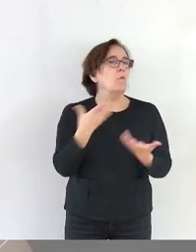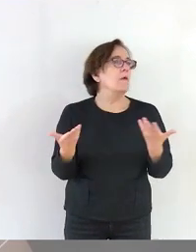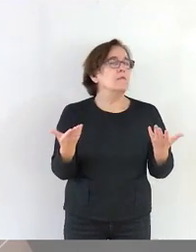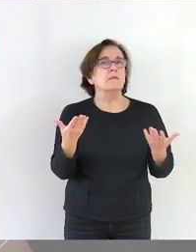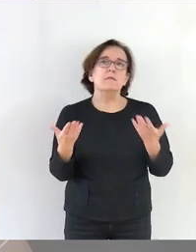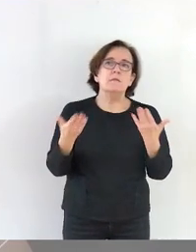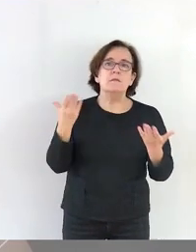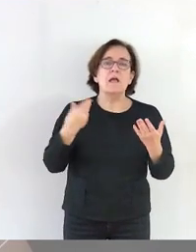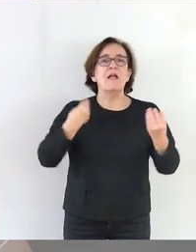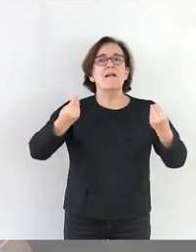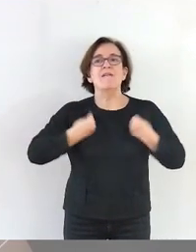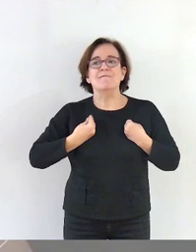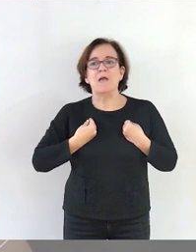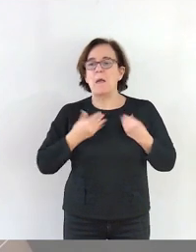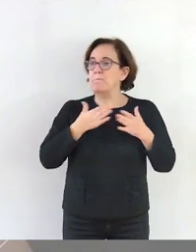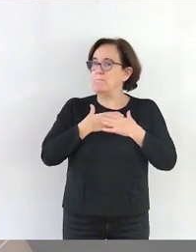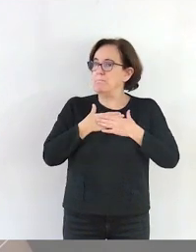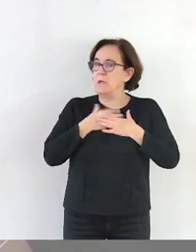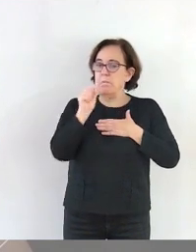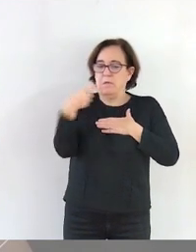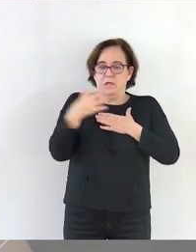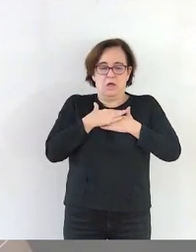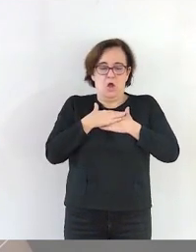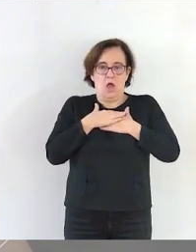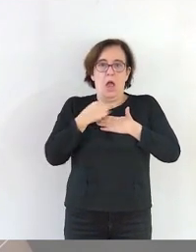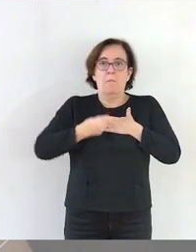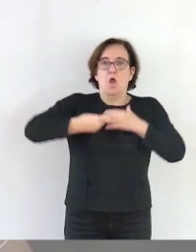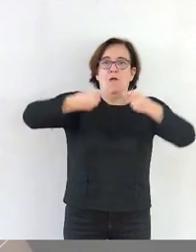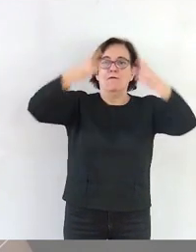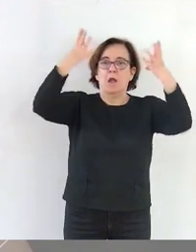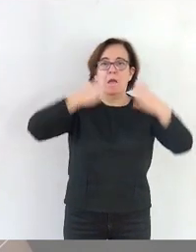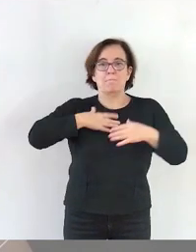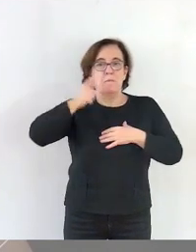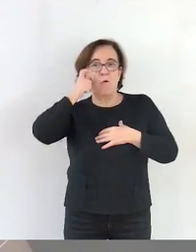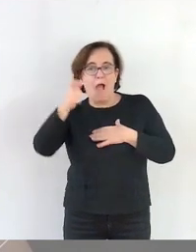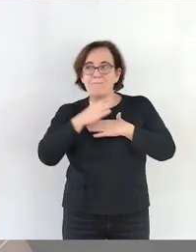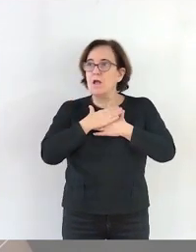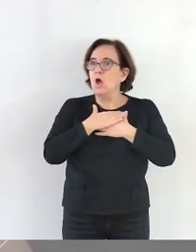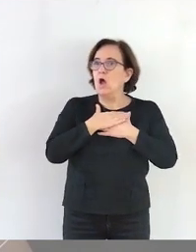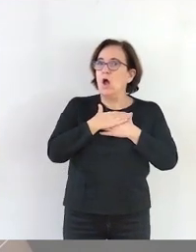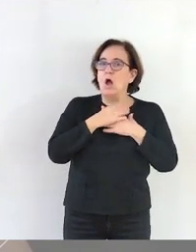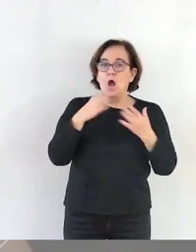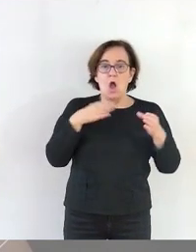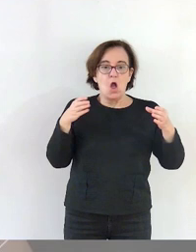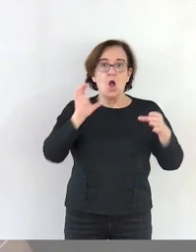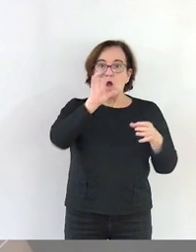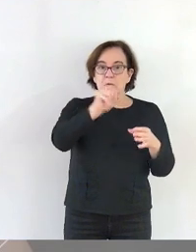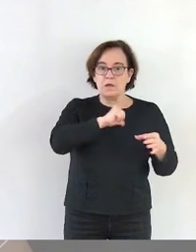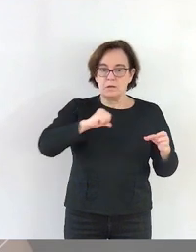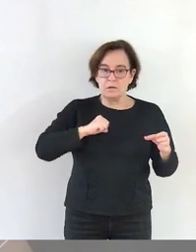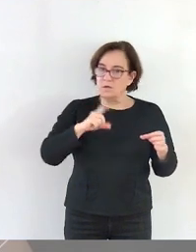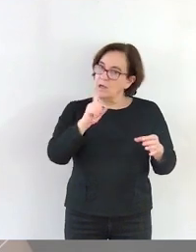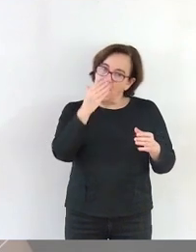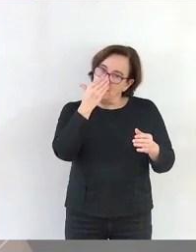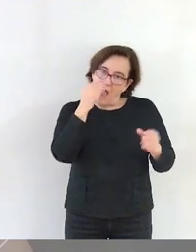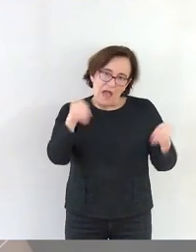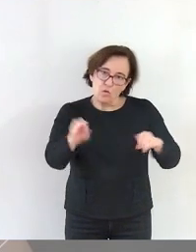decir ah que vivo en En qué en mi en mi piso en mi Urbanización en mi pueblo en mi mi comunidad Autónoma es que eso es